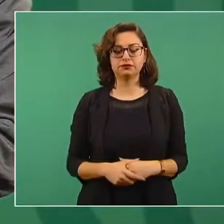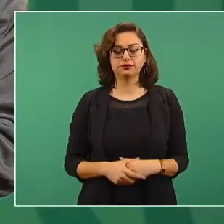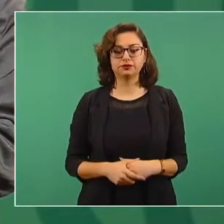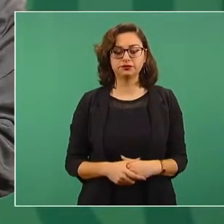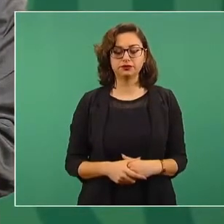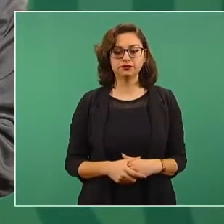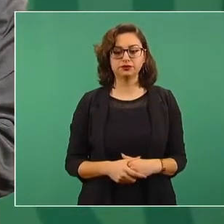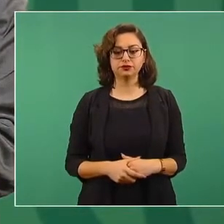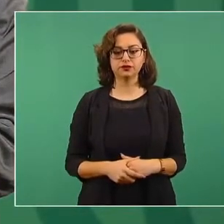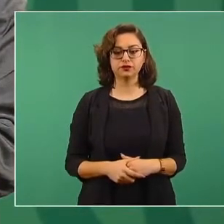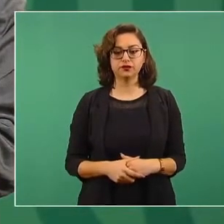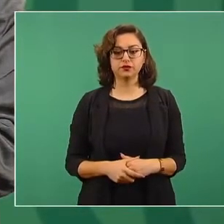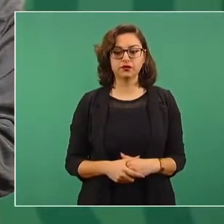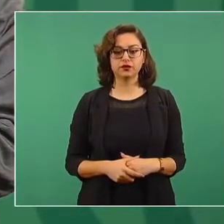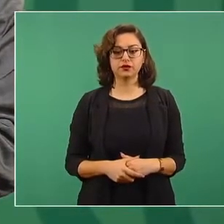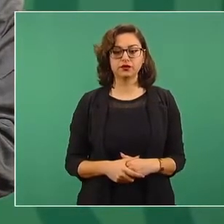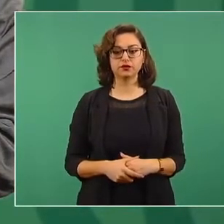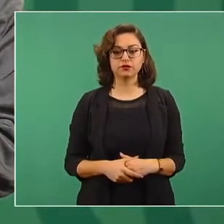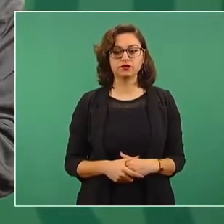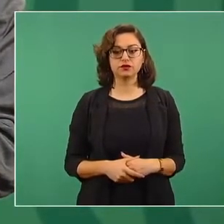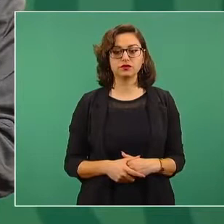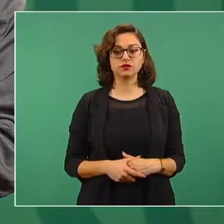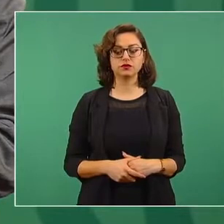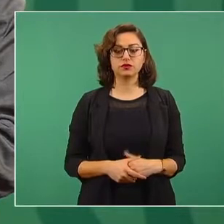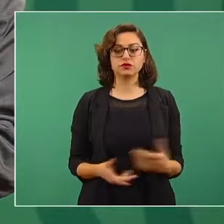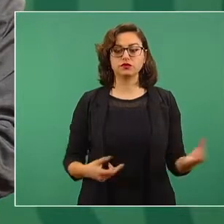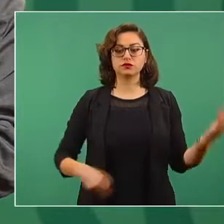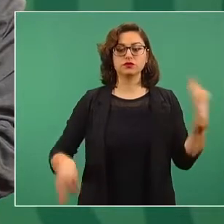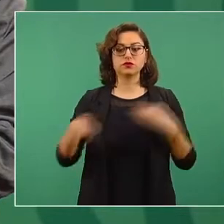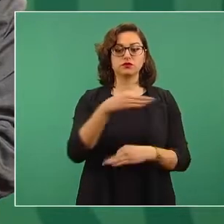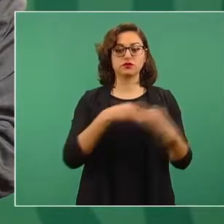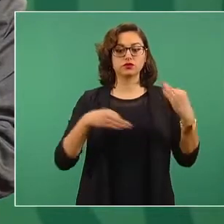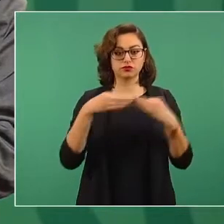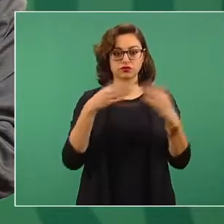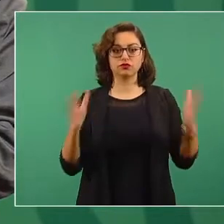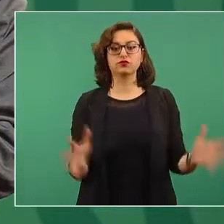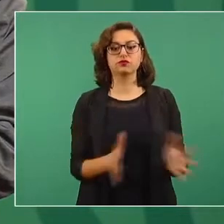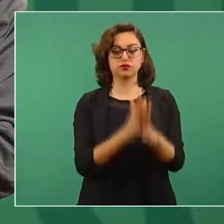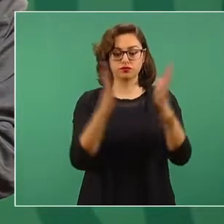porque se necesita de la participación de todas y de todos.